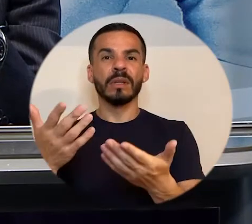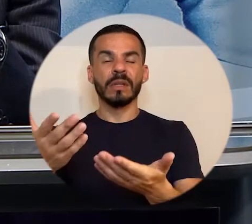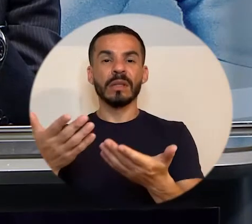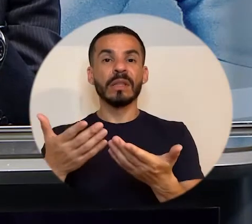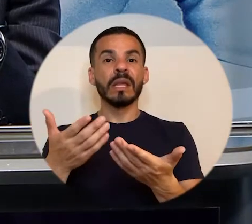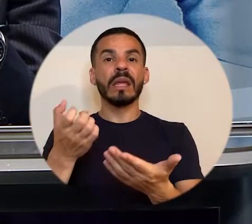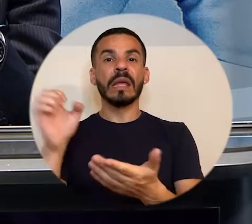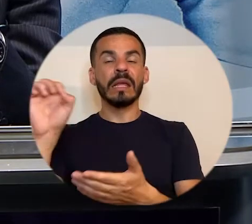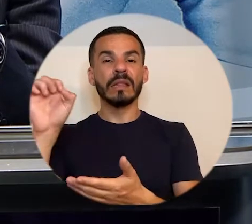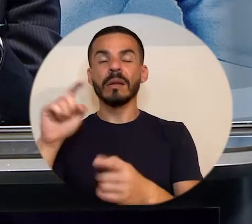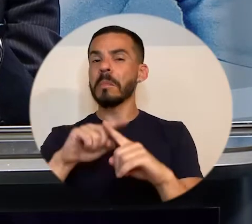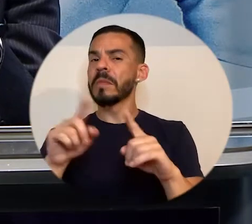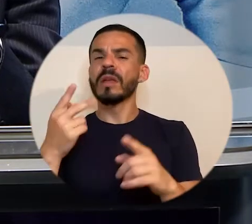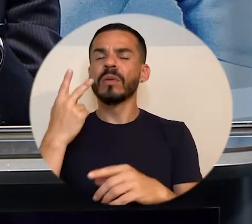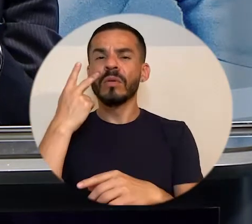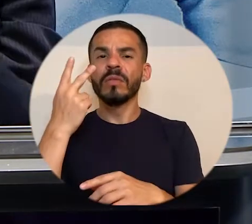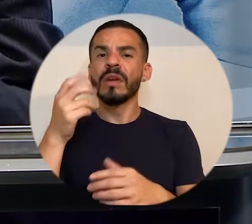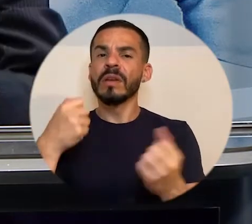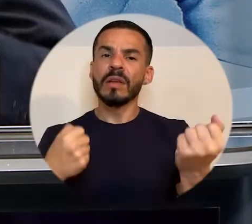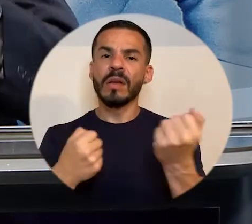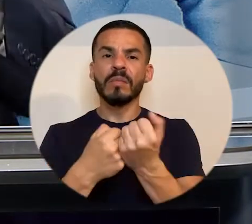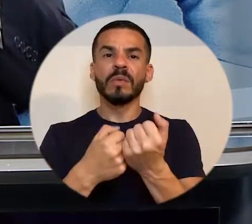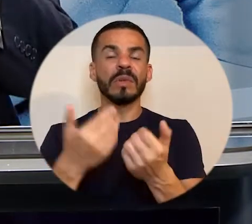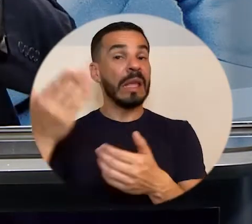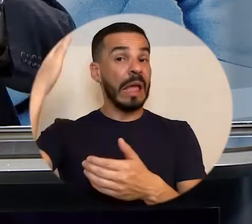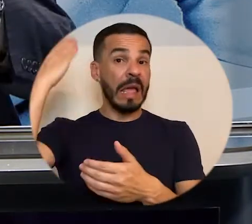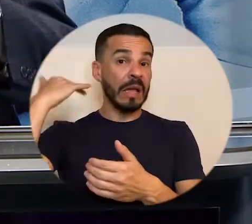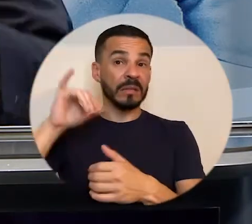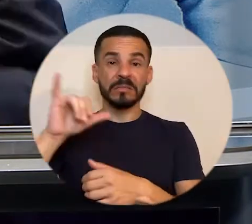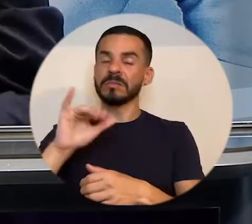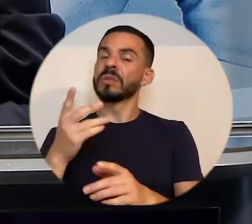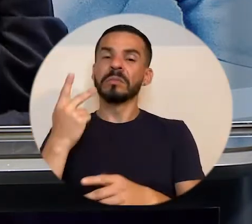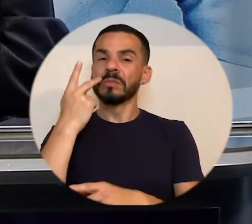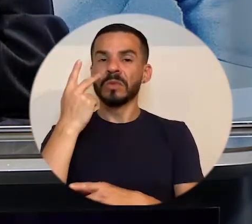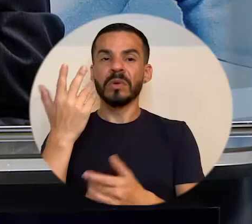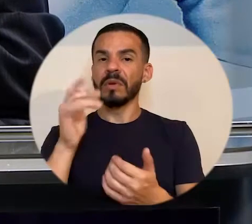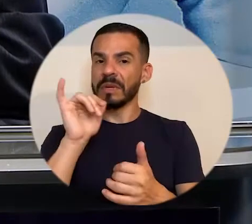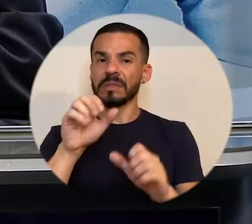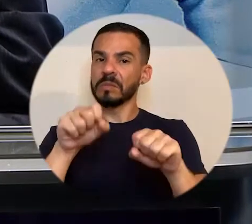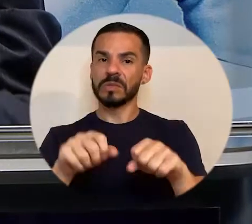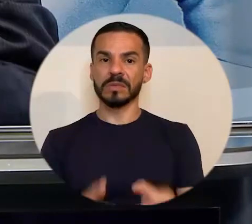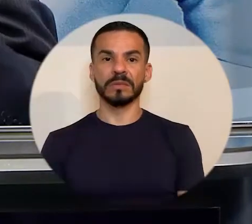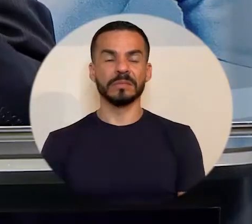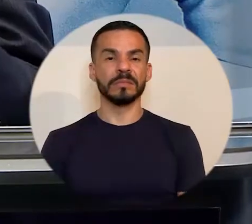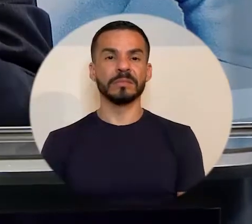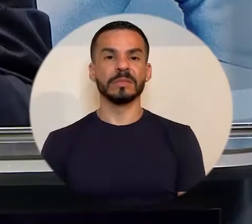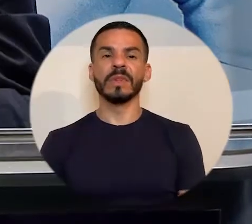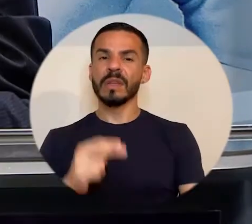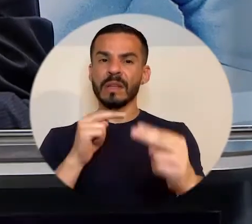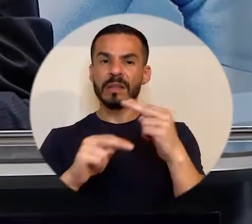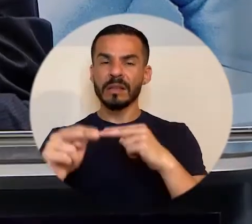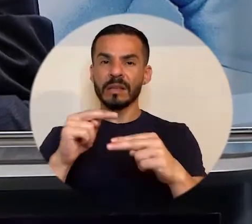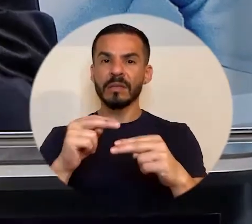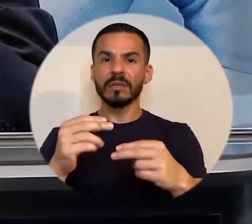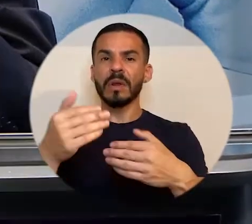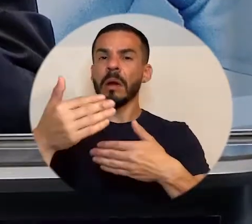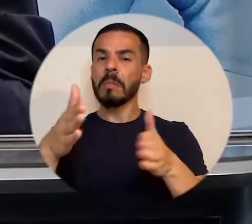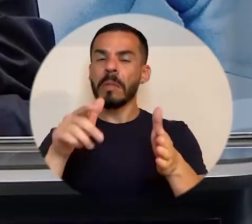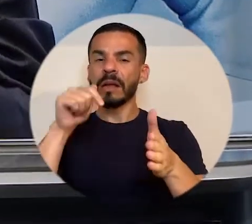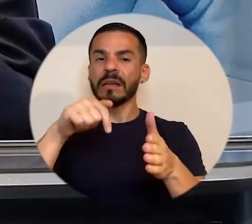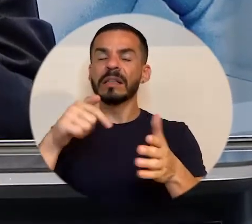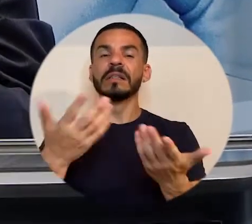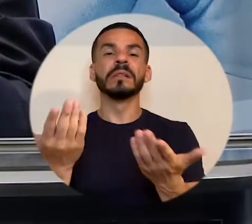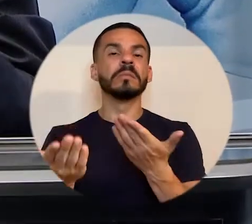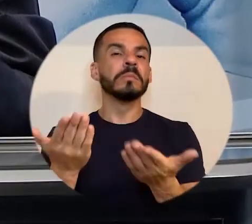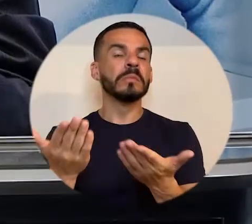de tecnologías, pero no veo esa cooperación de antes, no la veo en esas posibilidades. Se va a negociar un paquete y